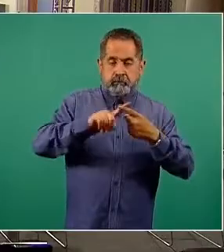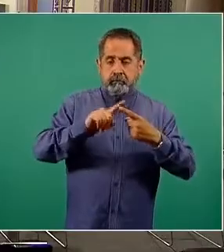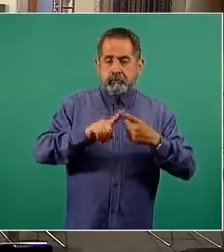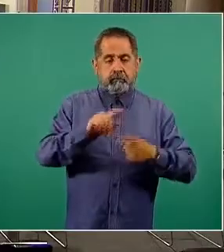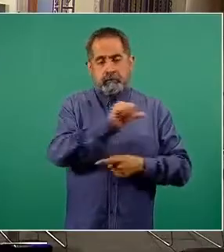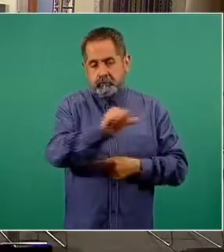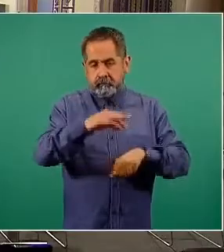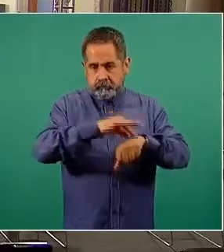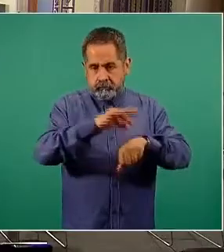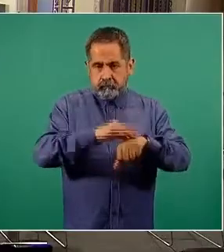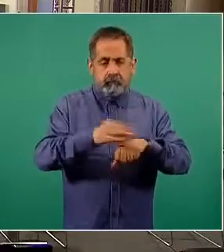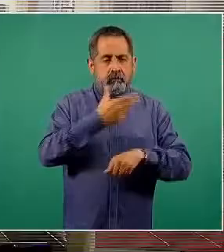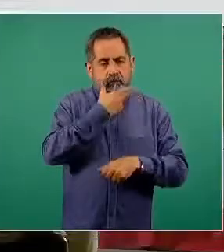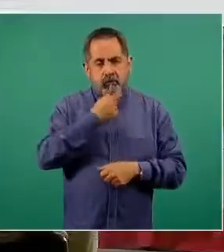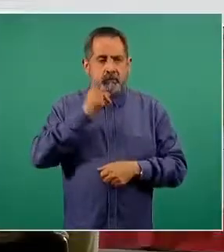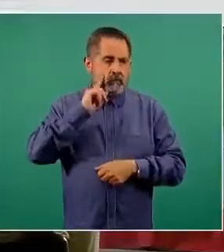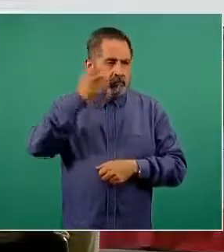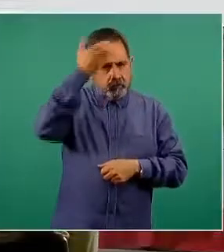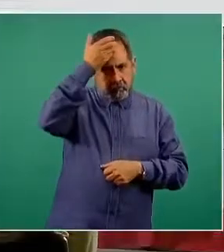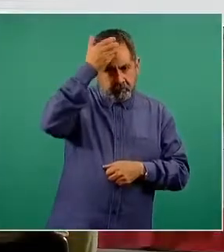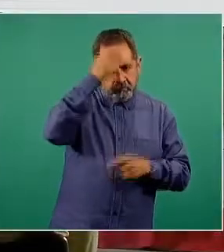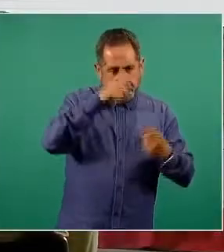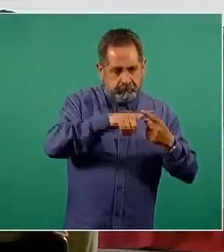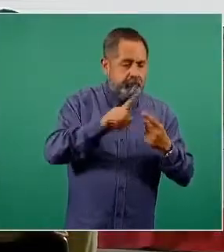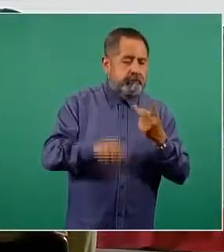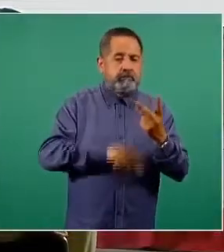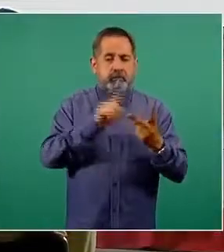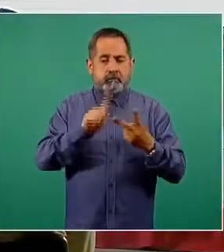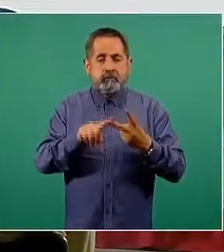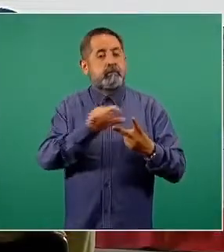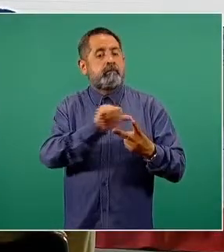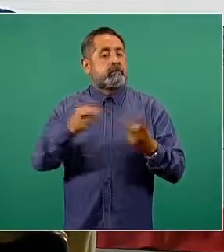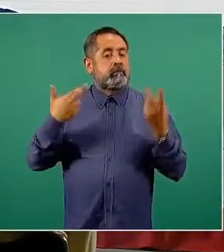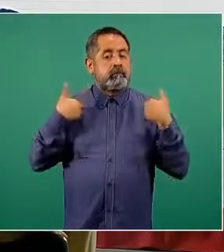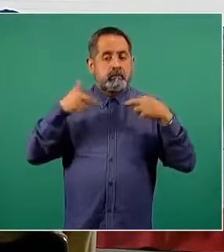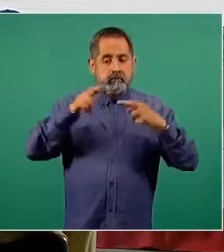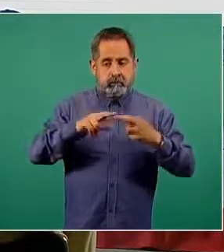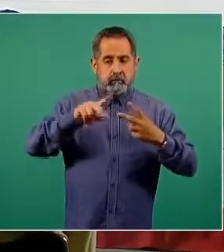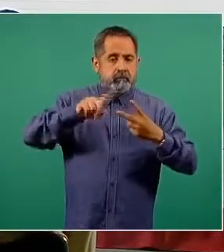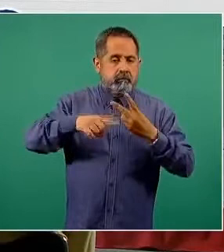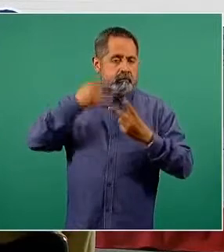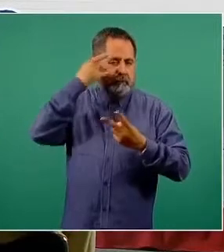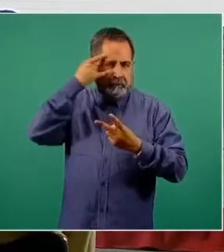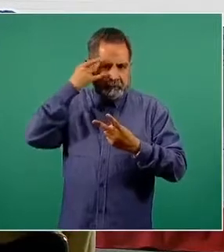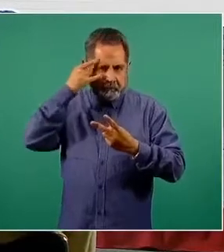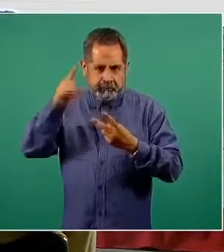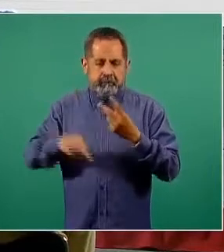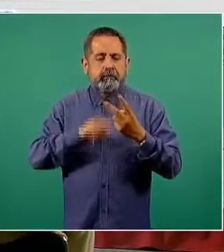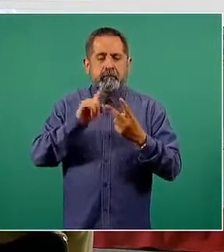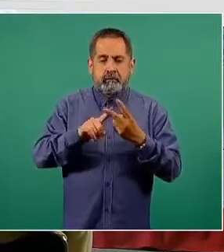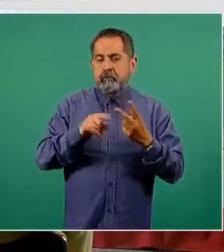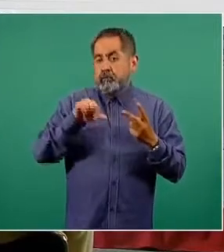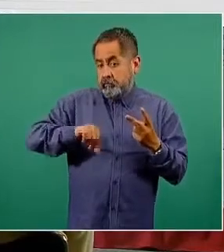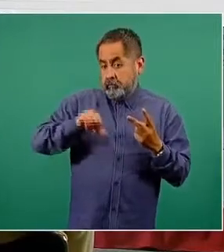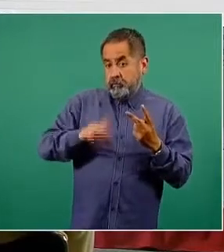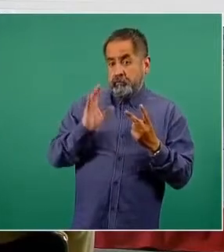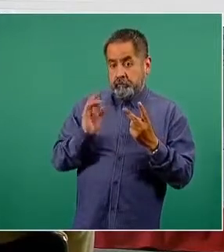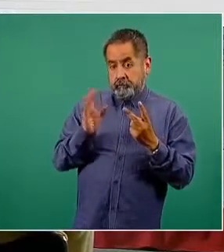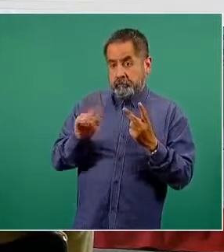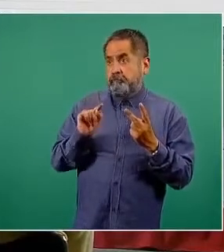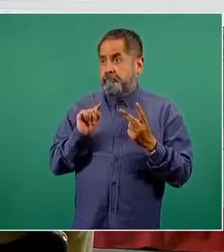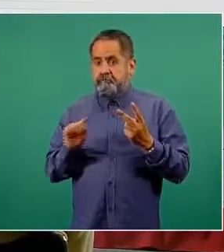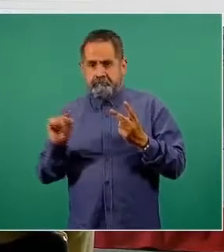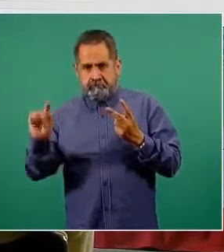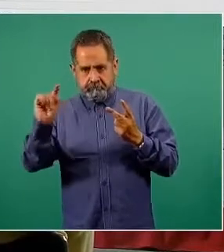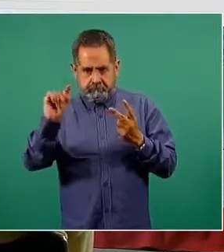primera línea, también personal educativo, en su momento que iniciamos solamente en Campeche, ahora ya en el resto